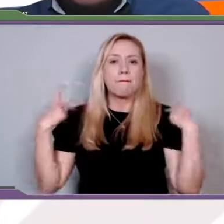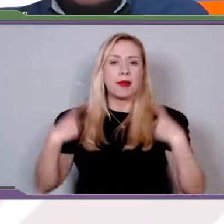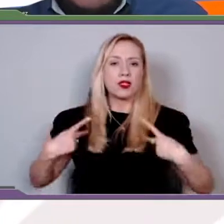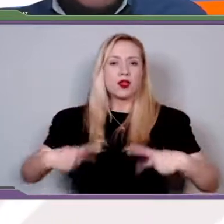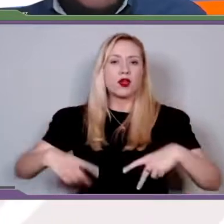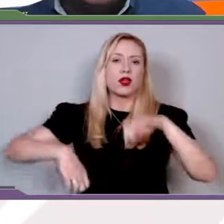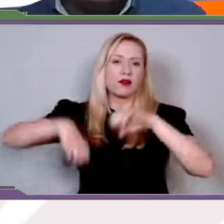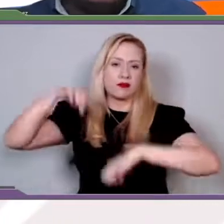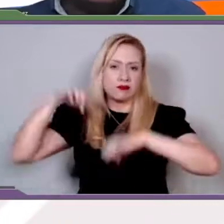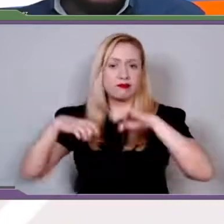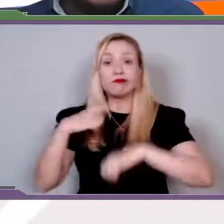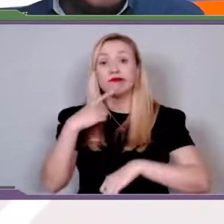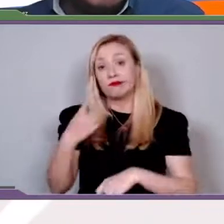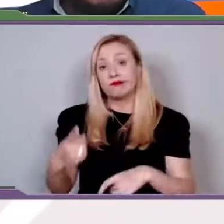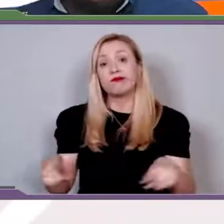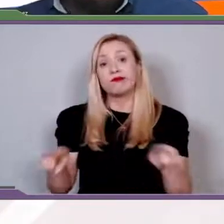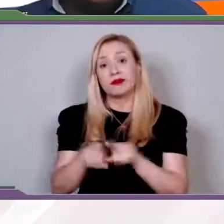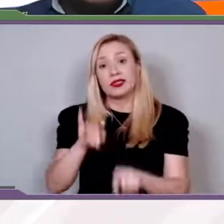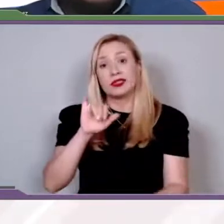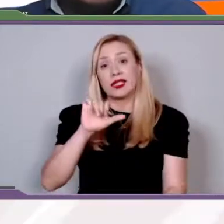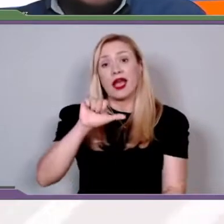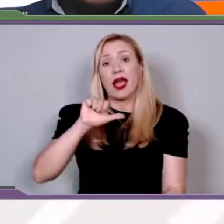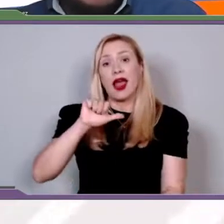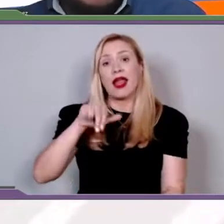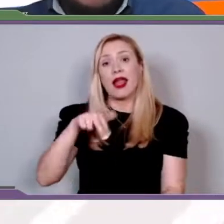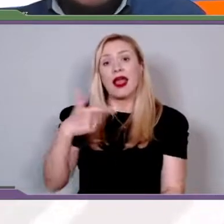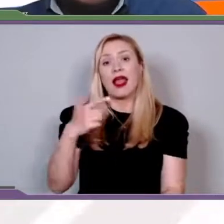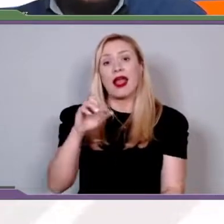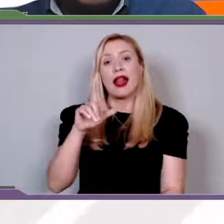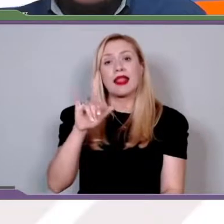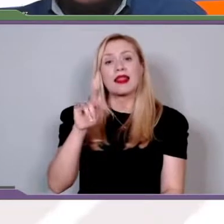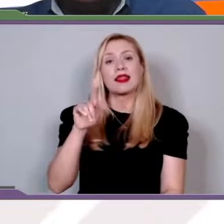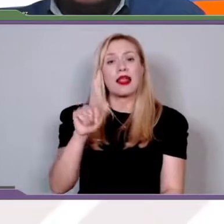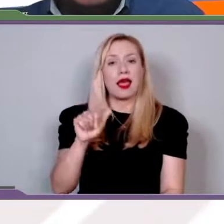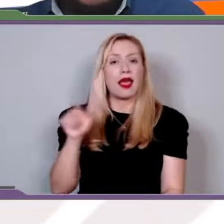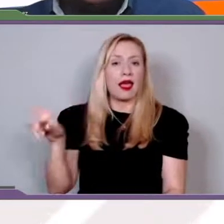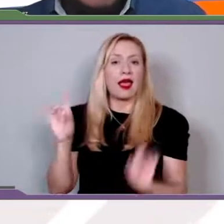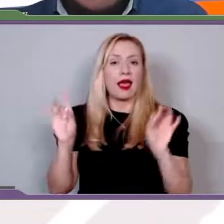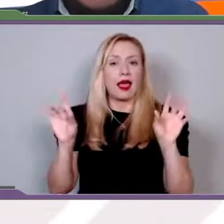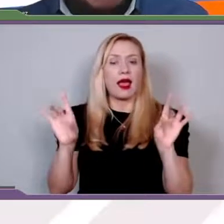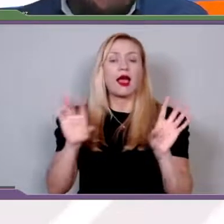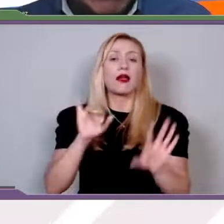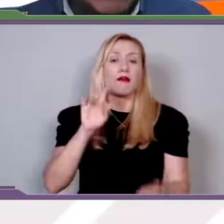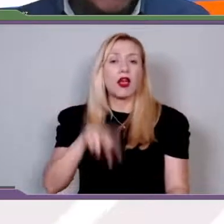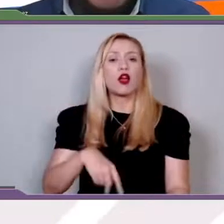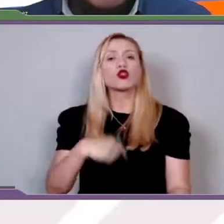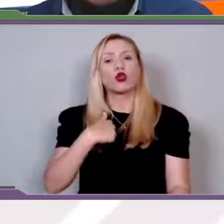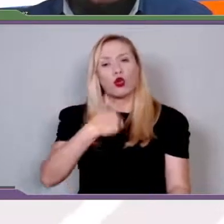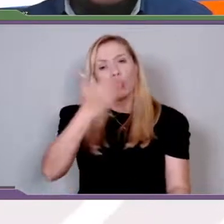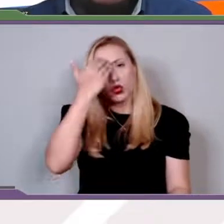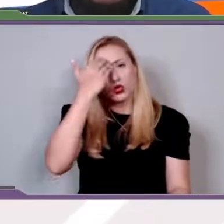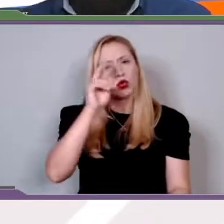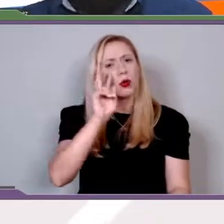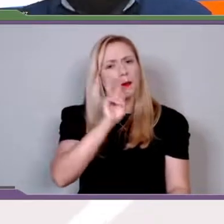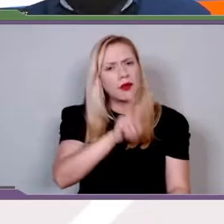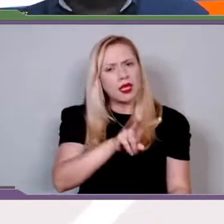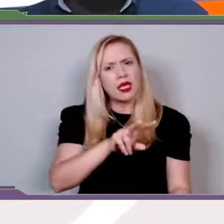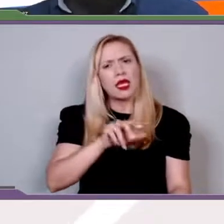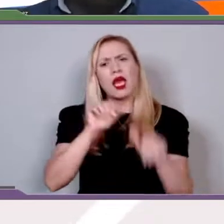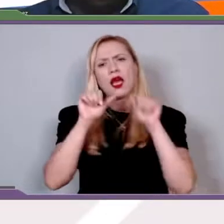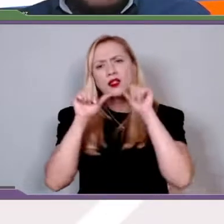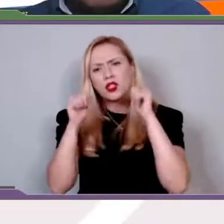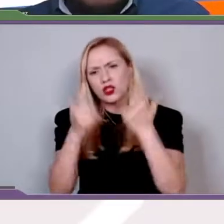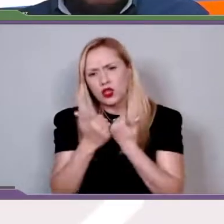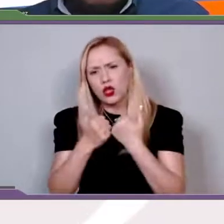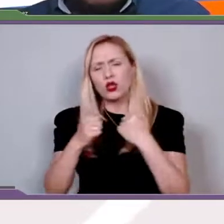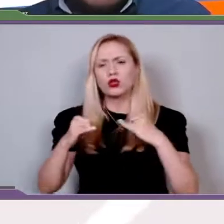Como lo dice Angelita, yo conocí muchas otras gentes o instituciones, ONGs de la sociedad civil, que